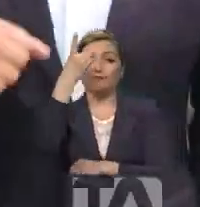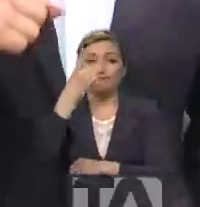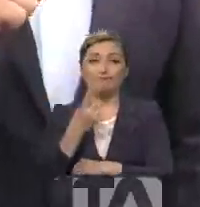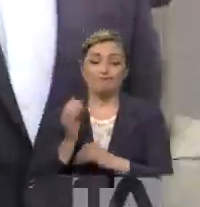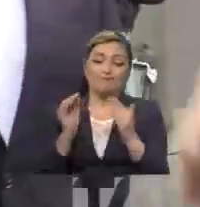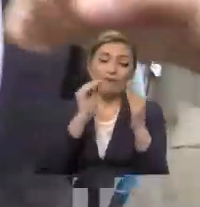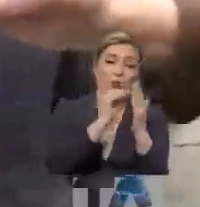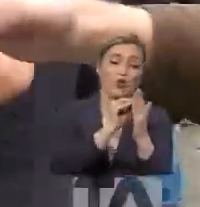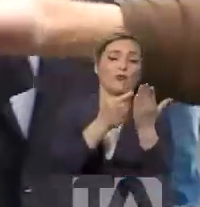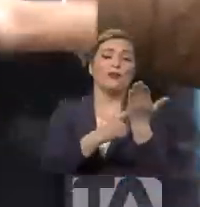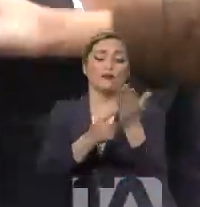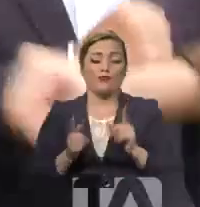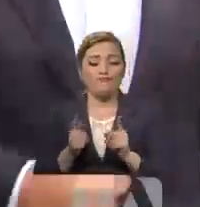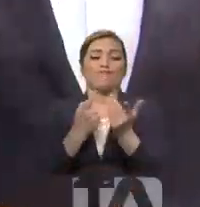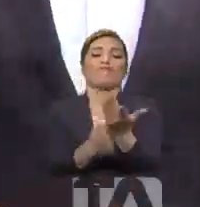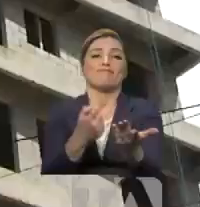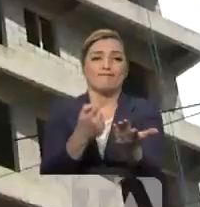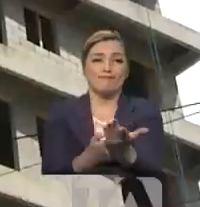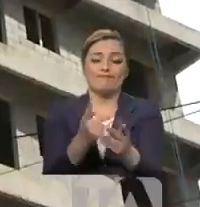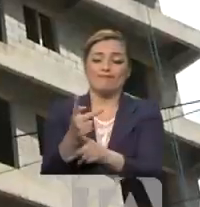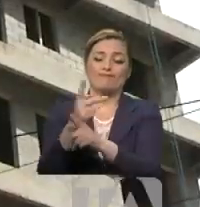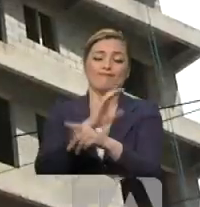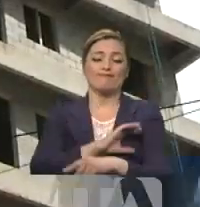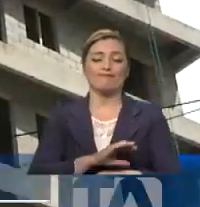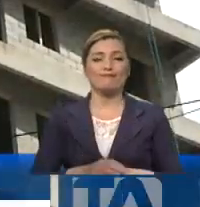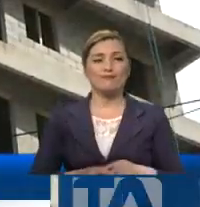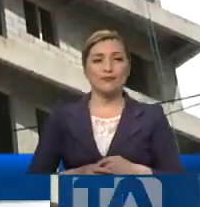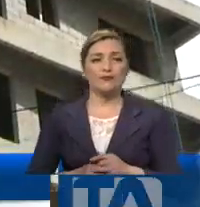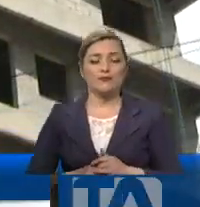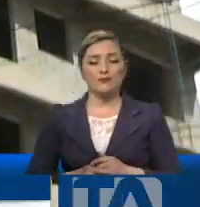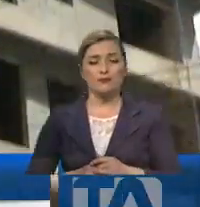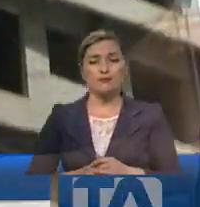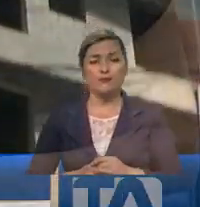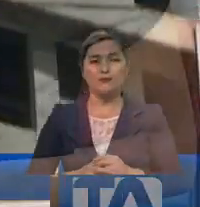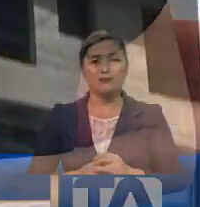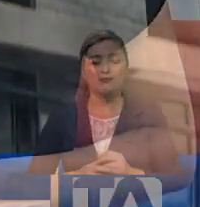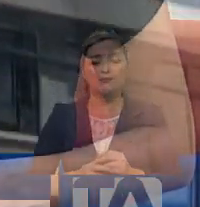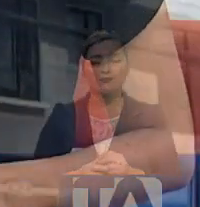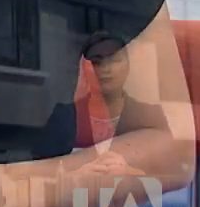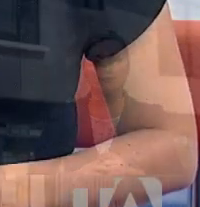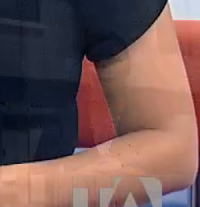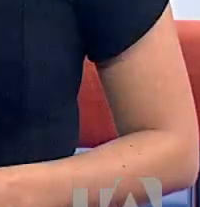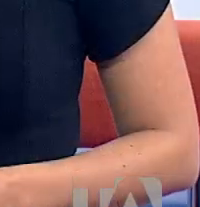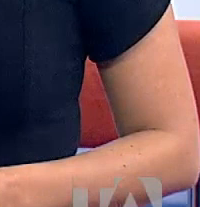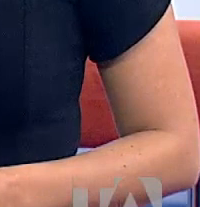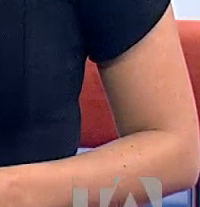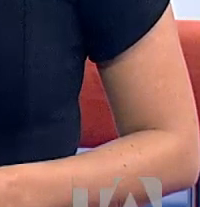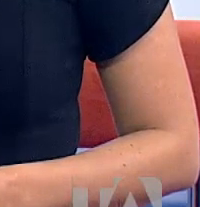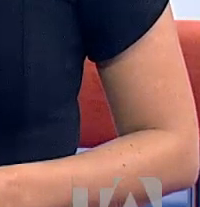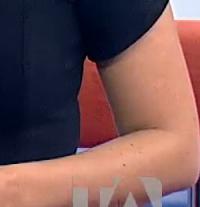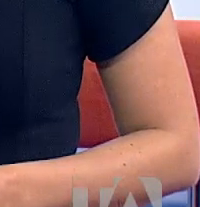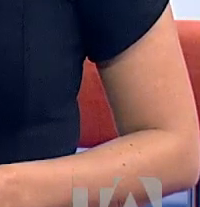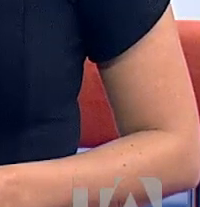ponga en el orden del día para que el Consejo Metropolitano lo pueda debatir. En Quito, Stephanie Paz, 24 de la mañana con